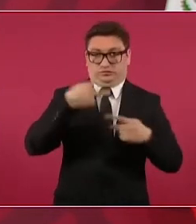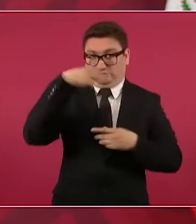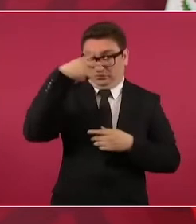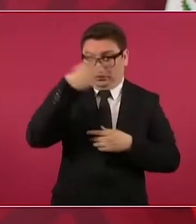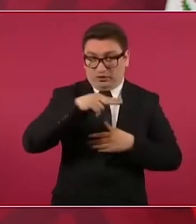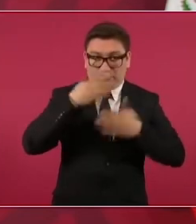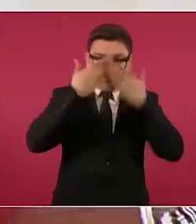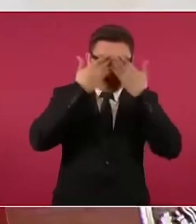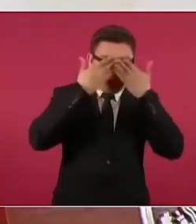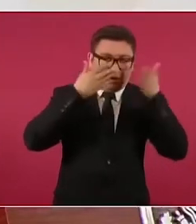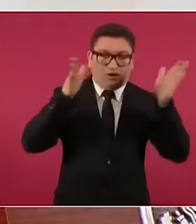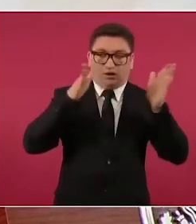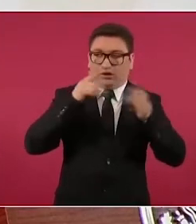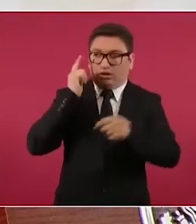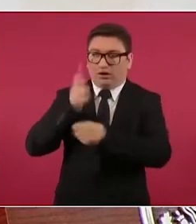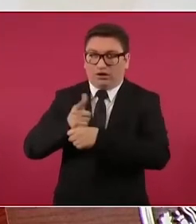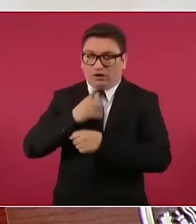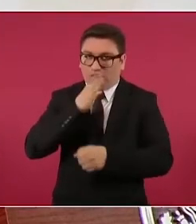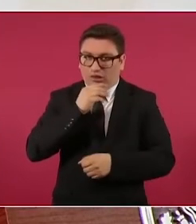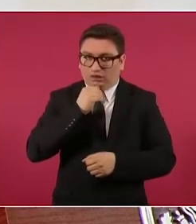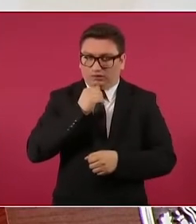no se da cuenta?